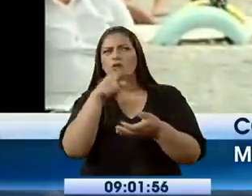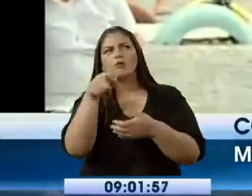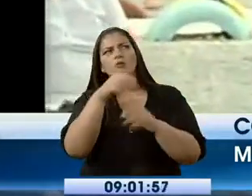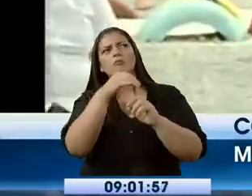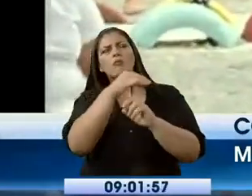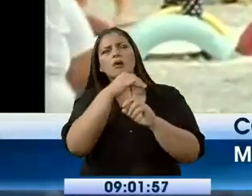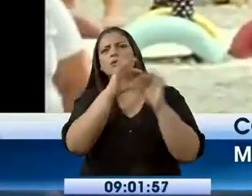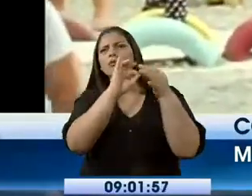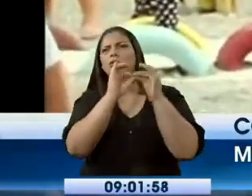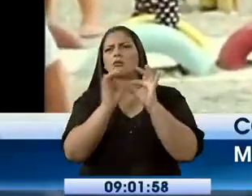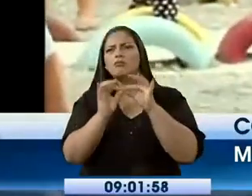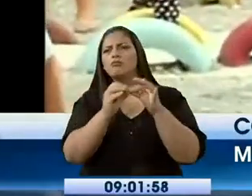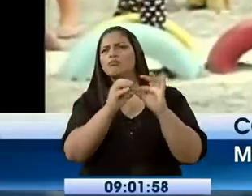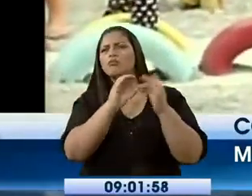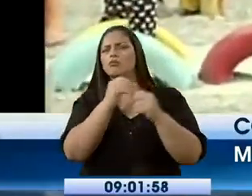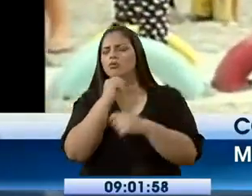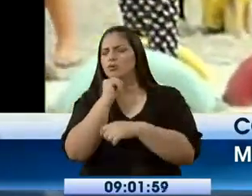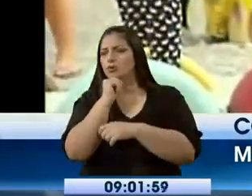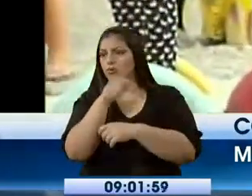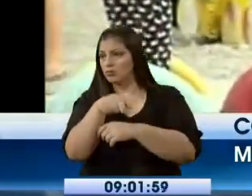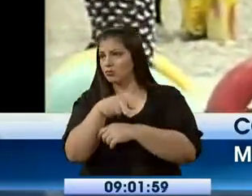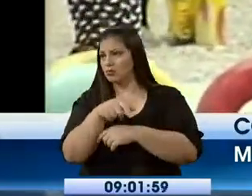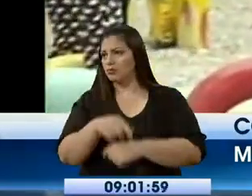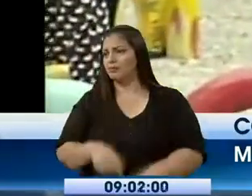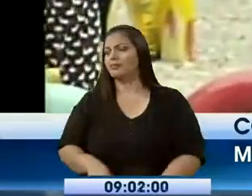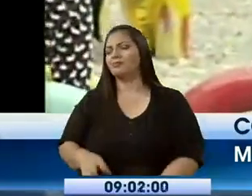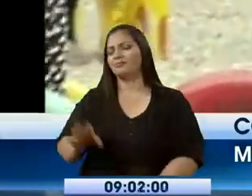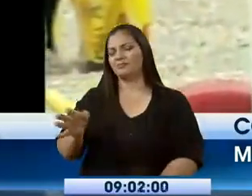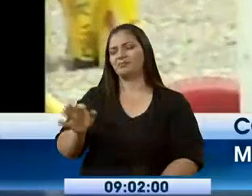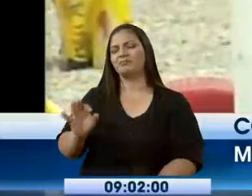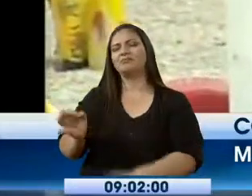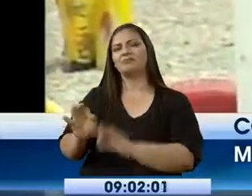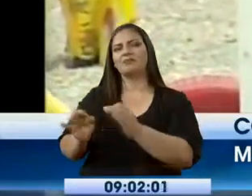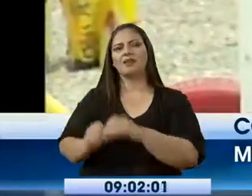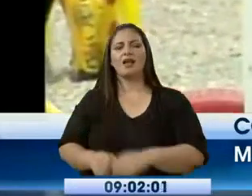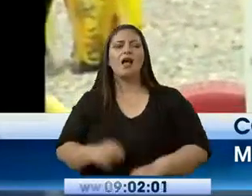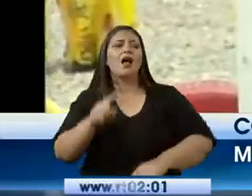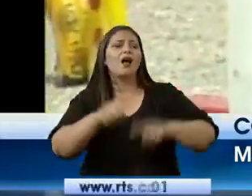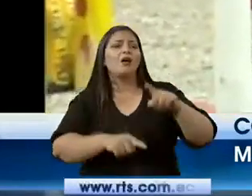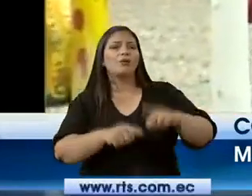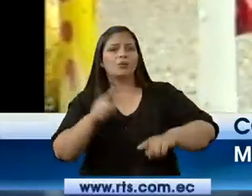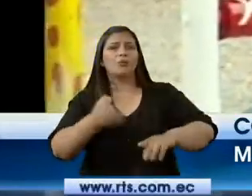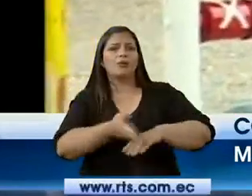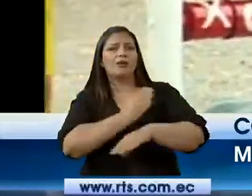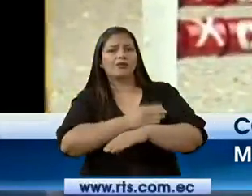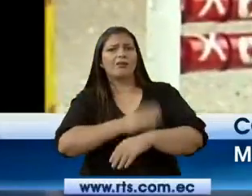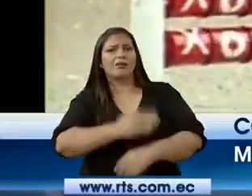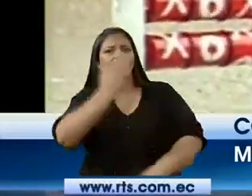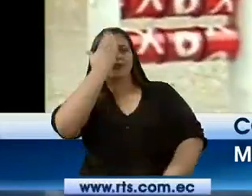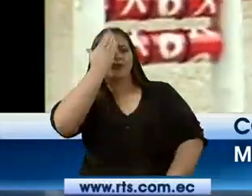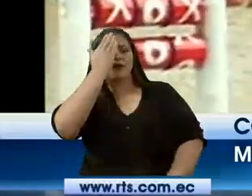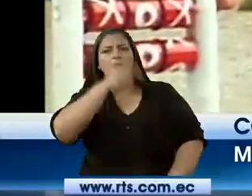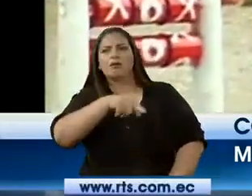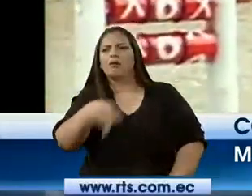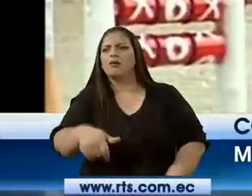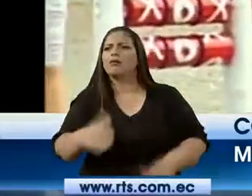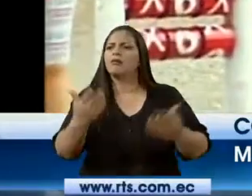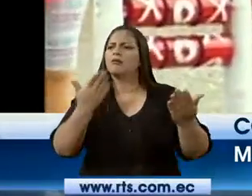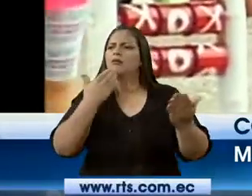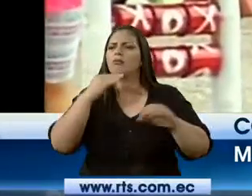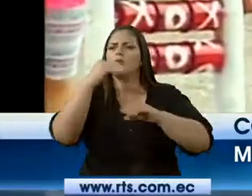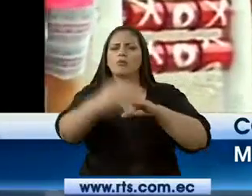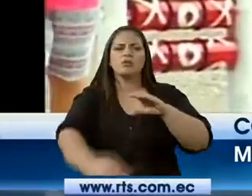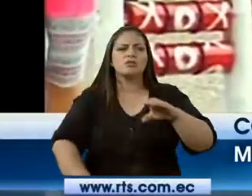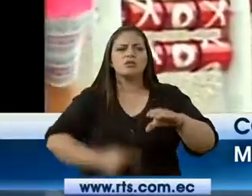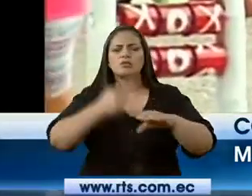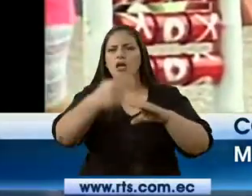otra participación hace un tiempo atrás y ya teníamos un poco de conocimiento de lo que es el reciclaje de las llantas, por ejemplo,